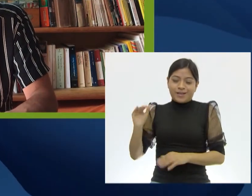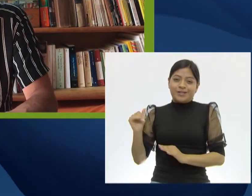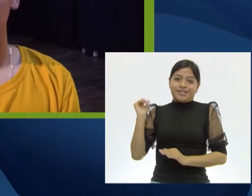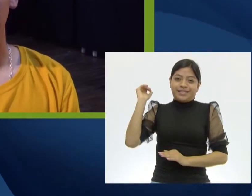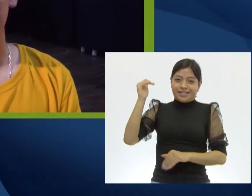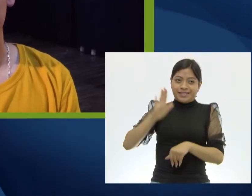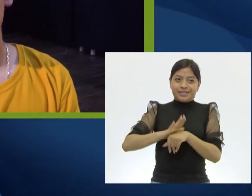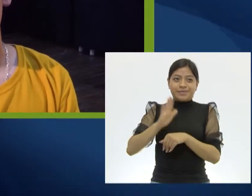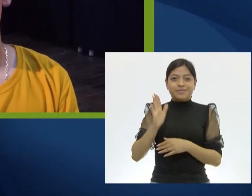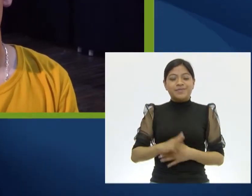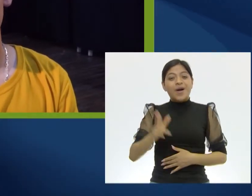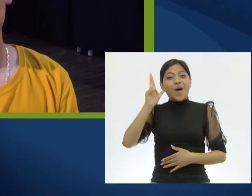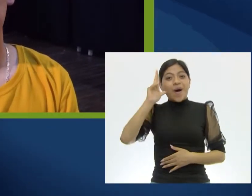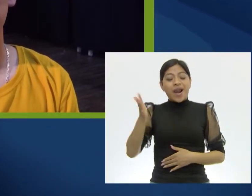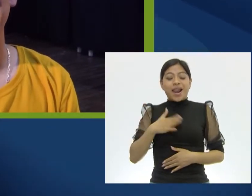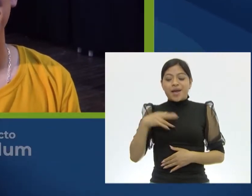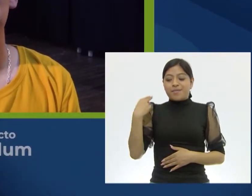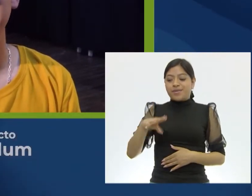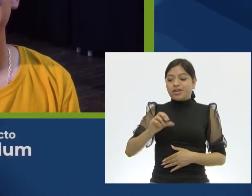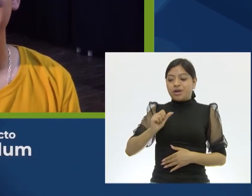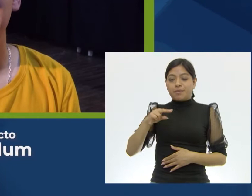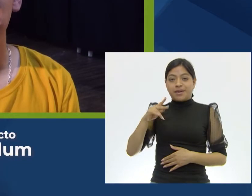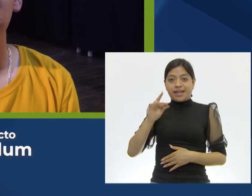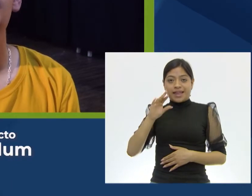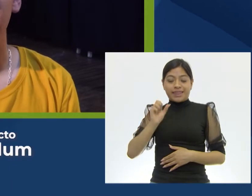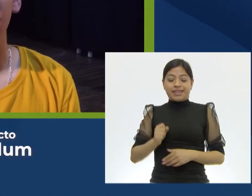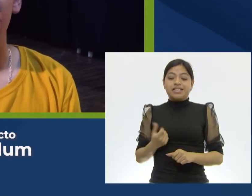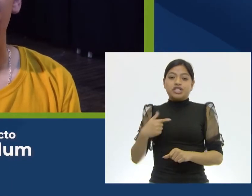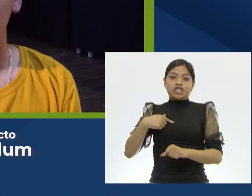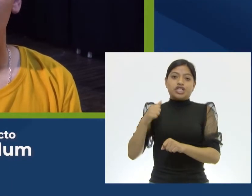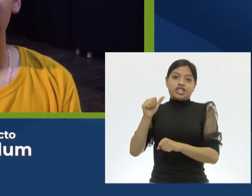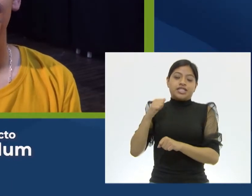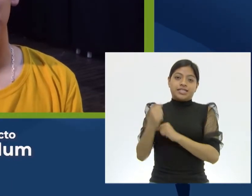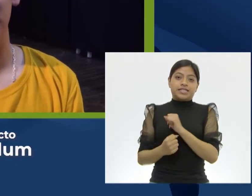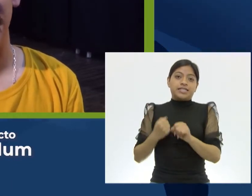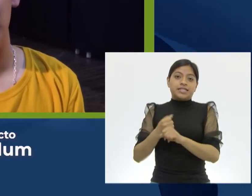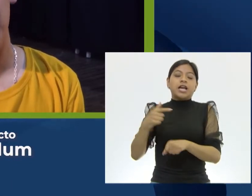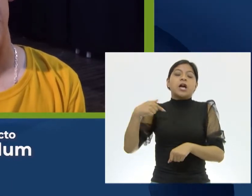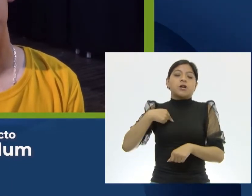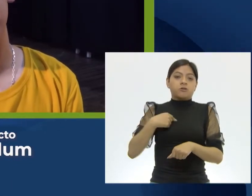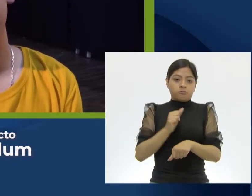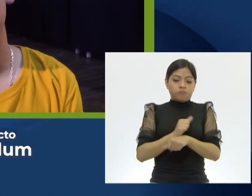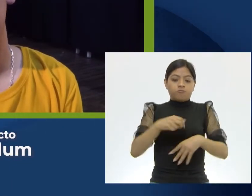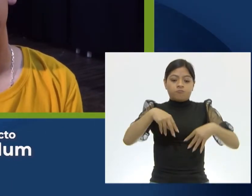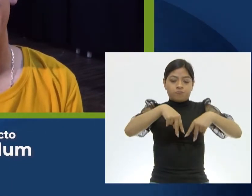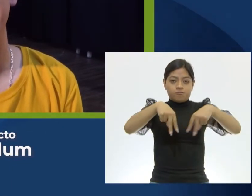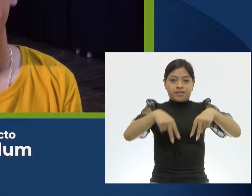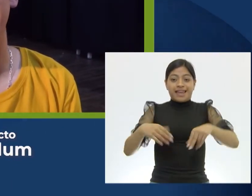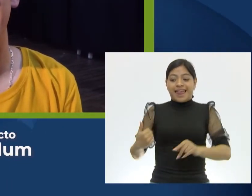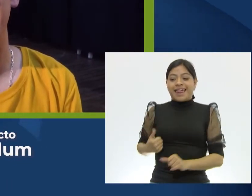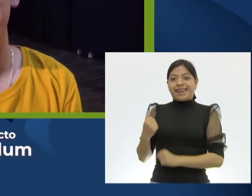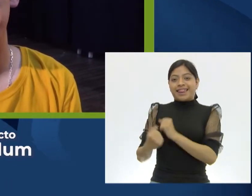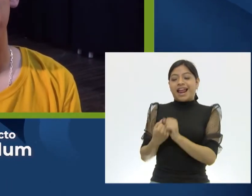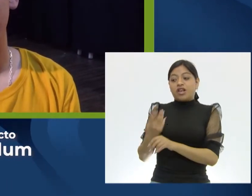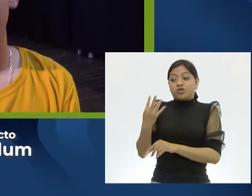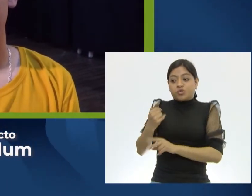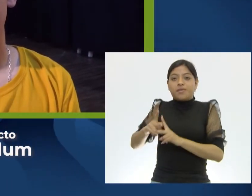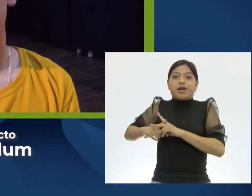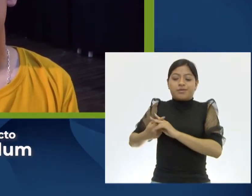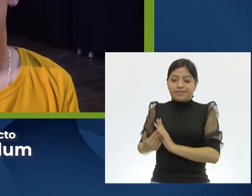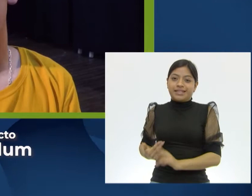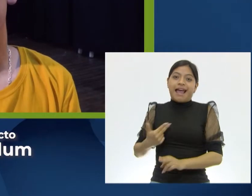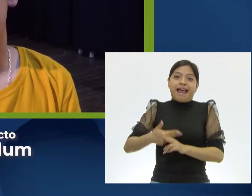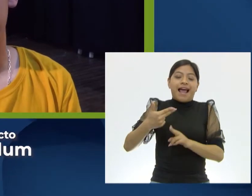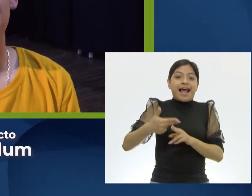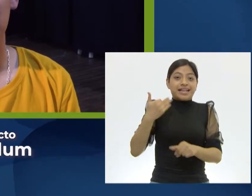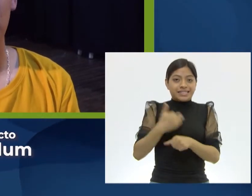conocieran. Hola, me llamo Andrés Sousa, tengo 16 años, hago teatro desde los 9 años, así que podría decir que